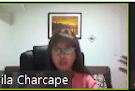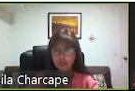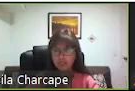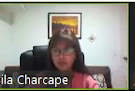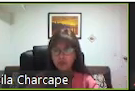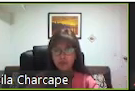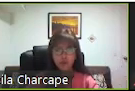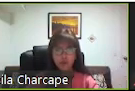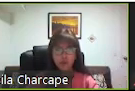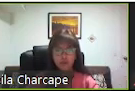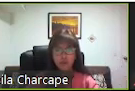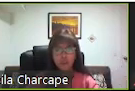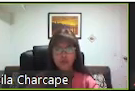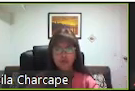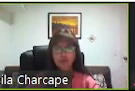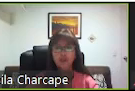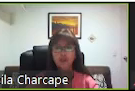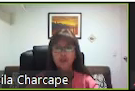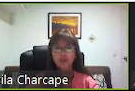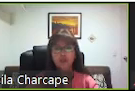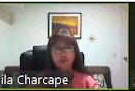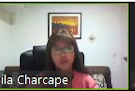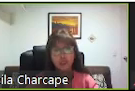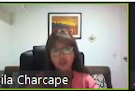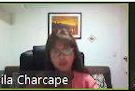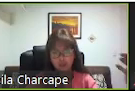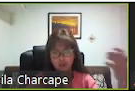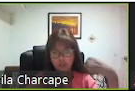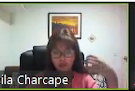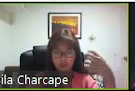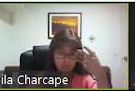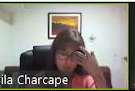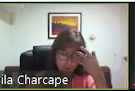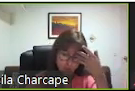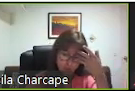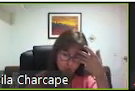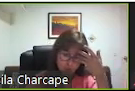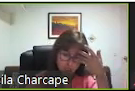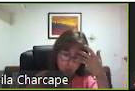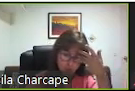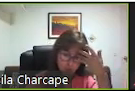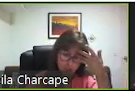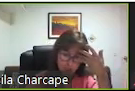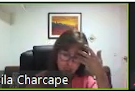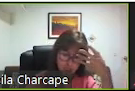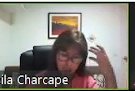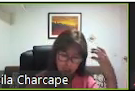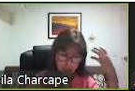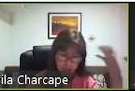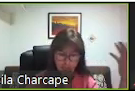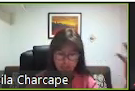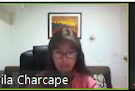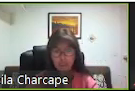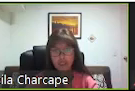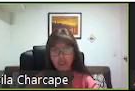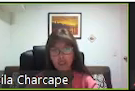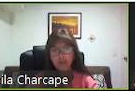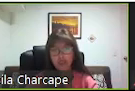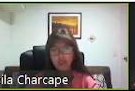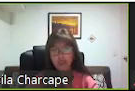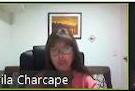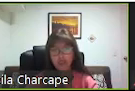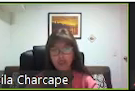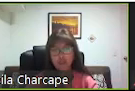esté infestado de piojos, por ejemplo, ¿no? Porque obviamente eso va en contra de su salud. Imagínense la cantidad de sangre